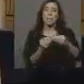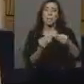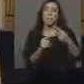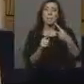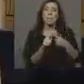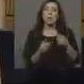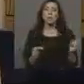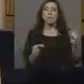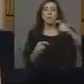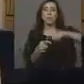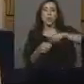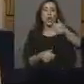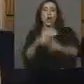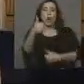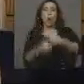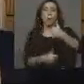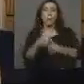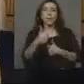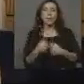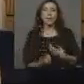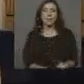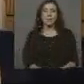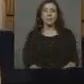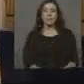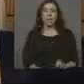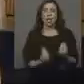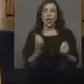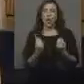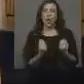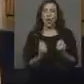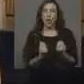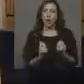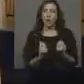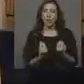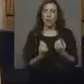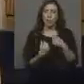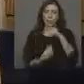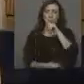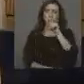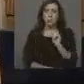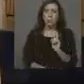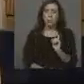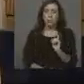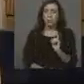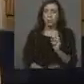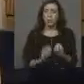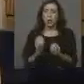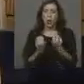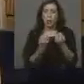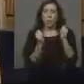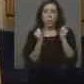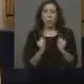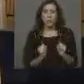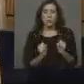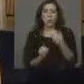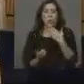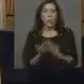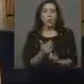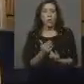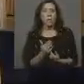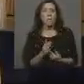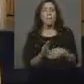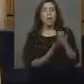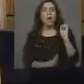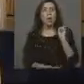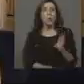por incorporarse en la competencia profesional. ¿Cómo, pregunto señor Presidente, cómo es posible que cuando la mayoría